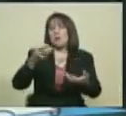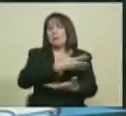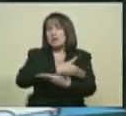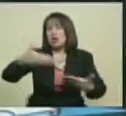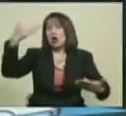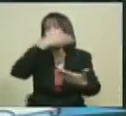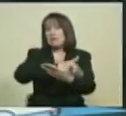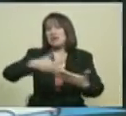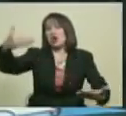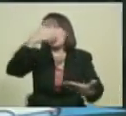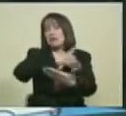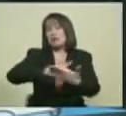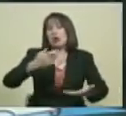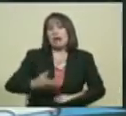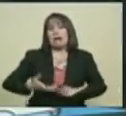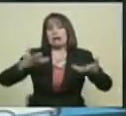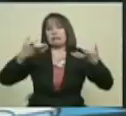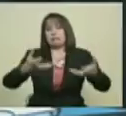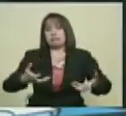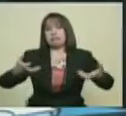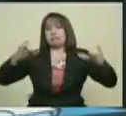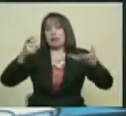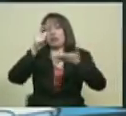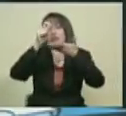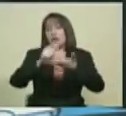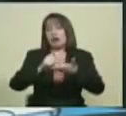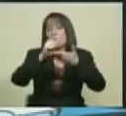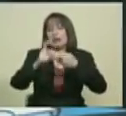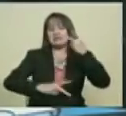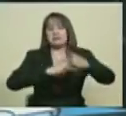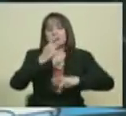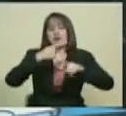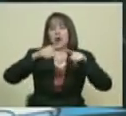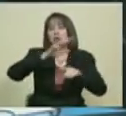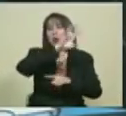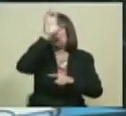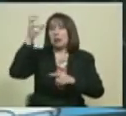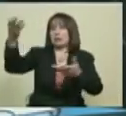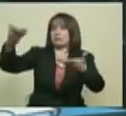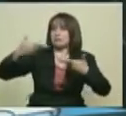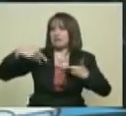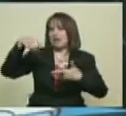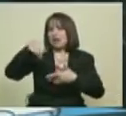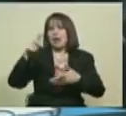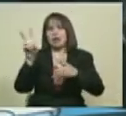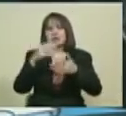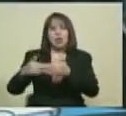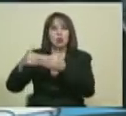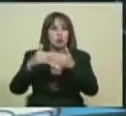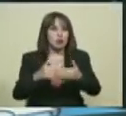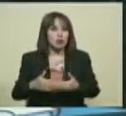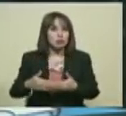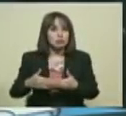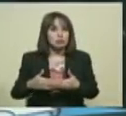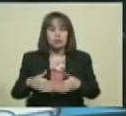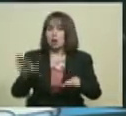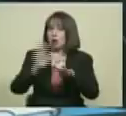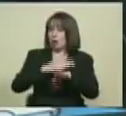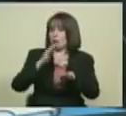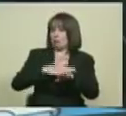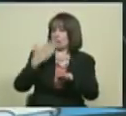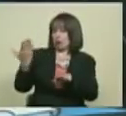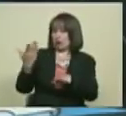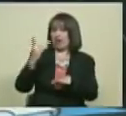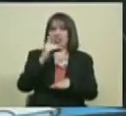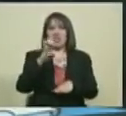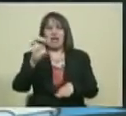millones y millones de kilos, de toneladas de droga que se producen en otros países a los Estados Unidos? ¿Por qué cuando la DEA